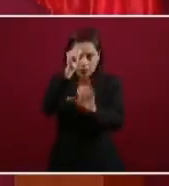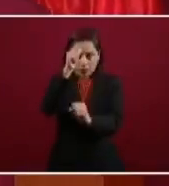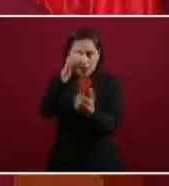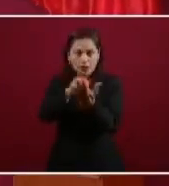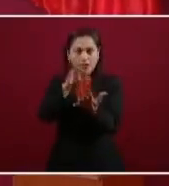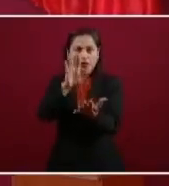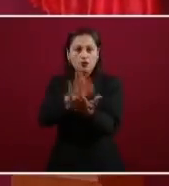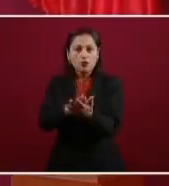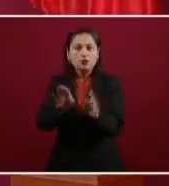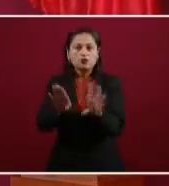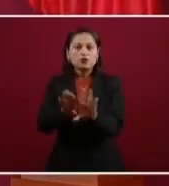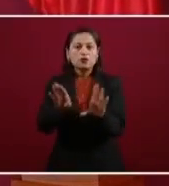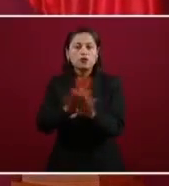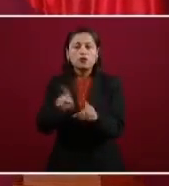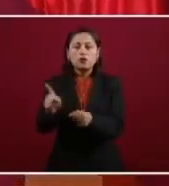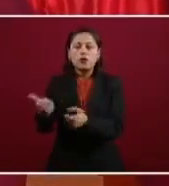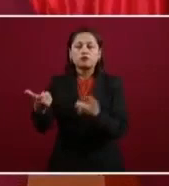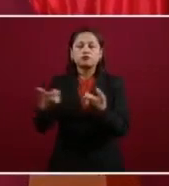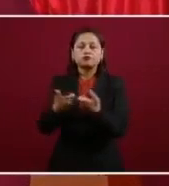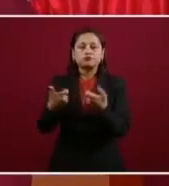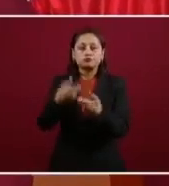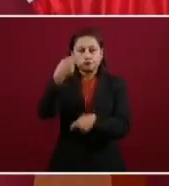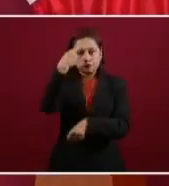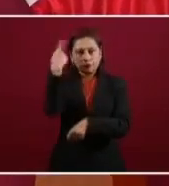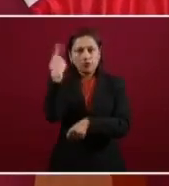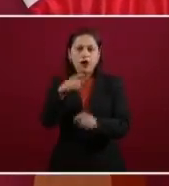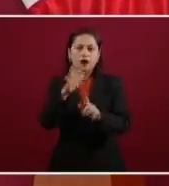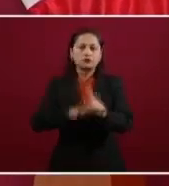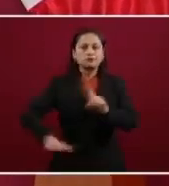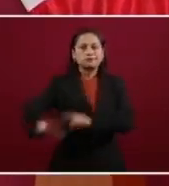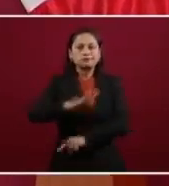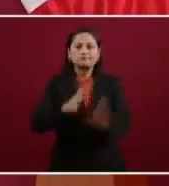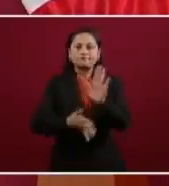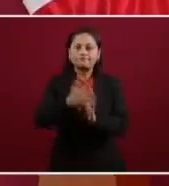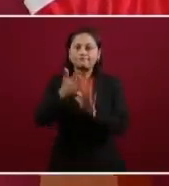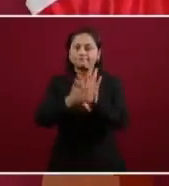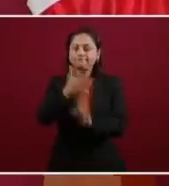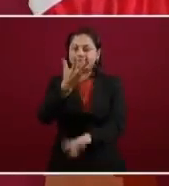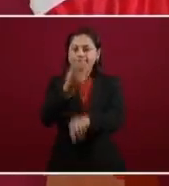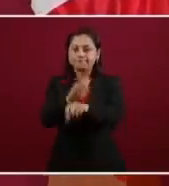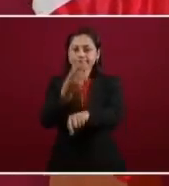e inversión en infraestructura que se va